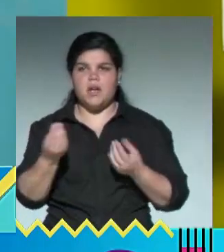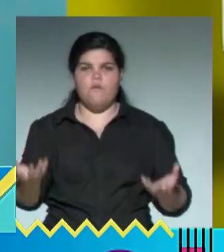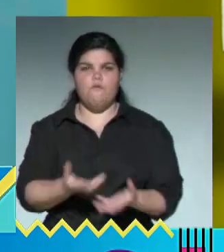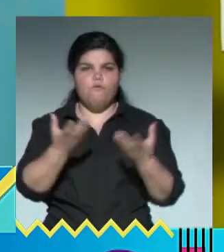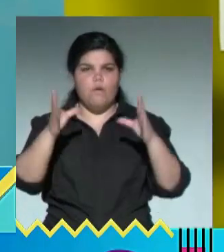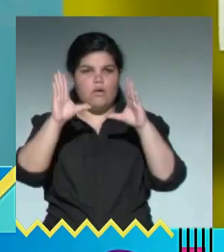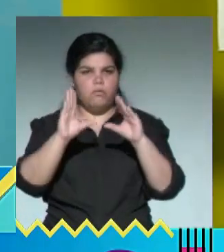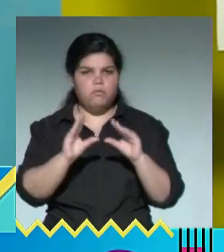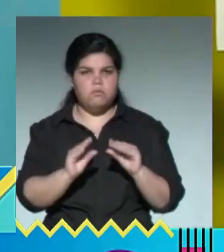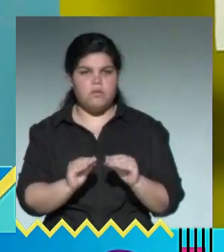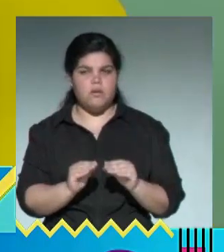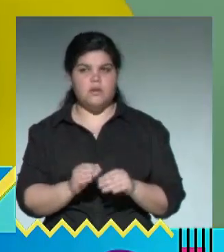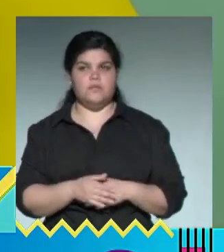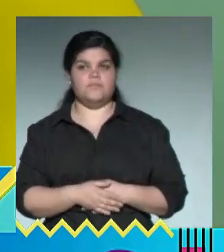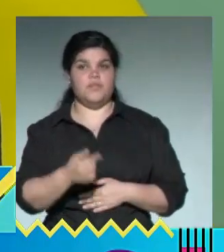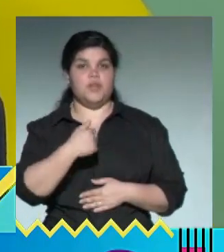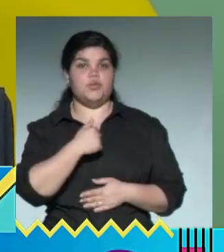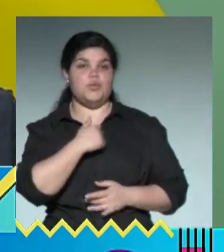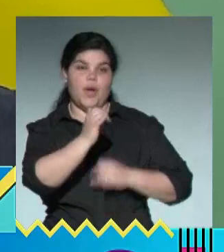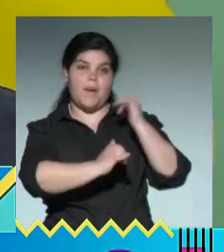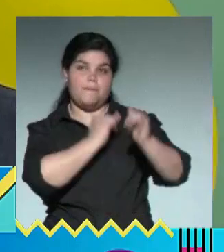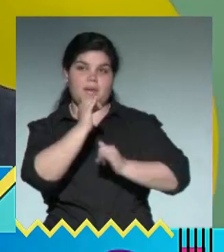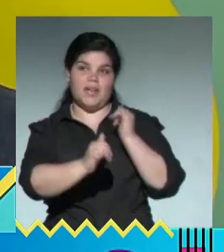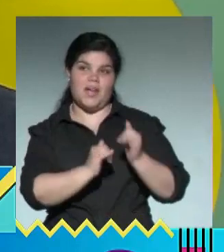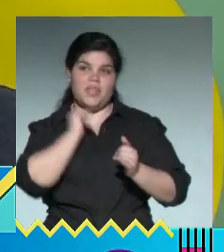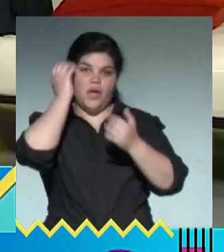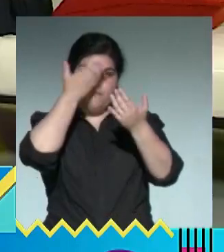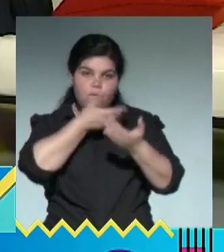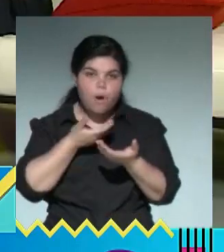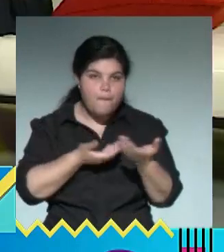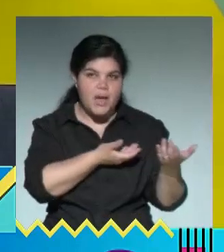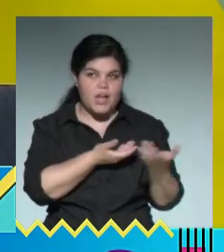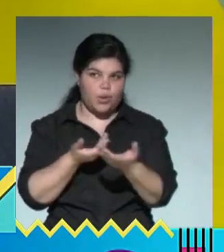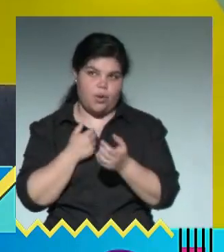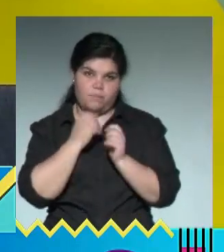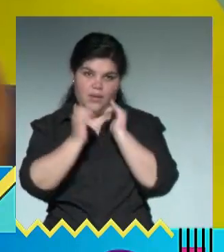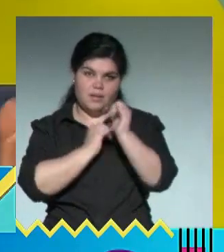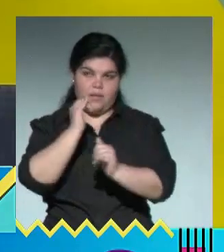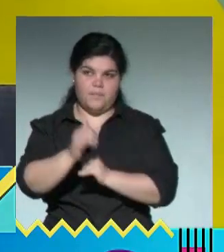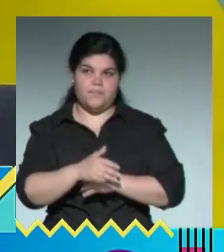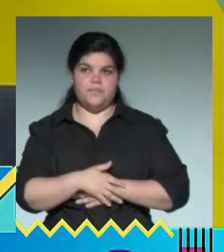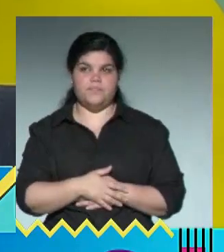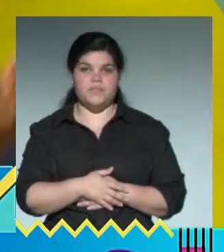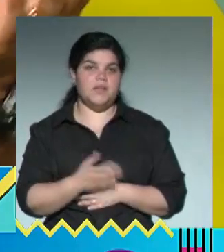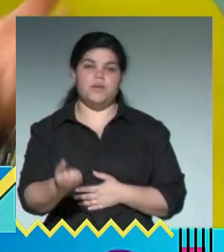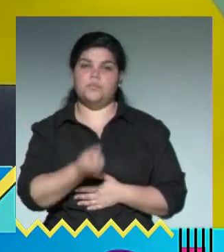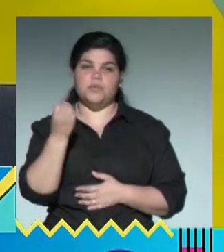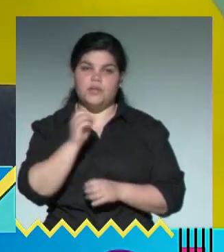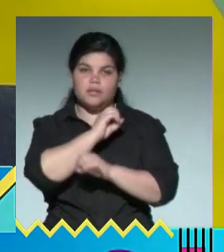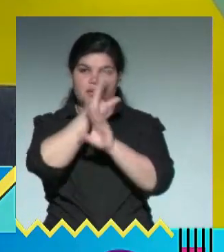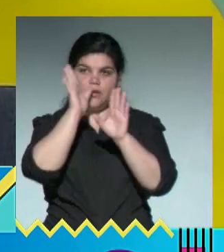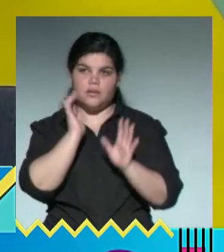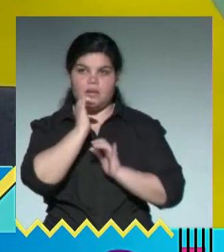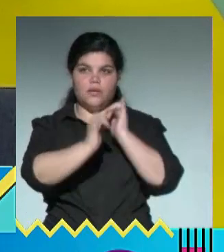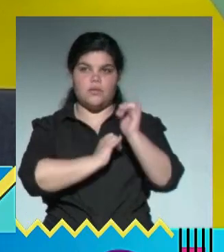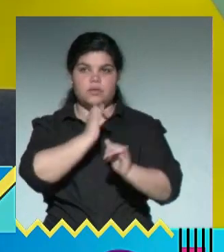incendios? Bueno, yo voy a explicar desde el lado de bombero. ¿sí? Bien, bien. Hago la aclaración, bueno, Sergio